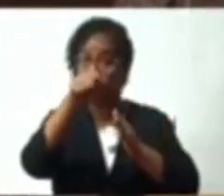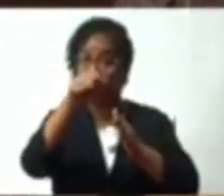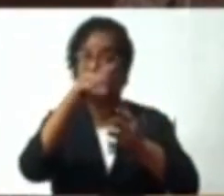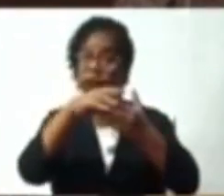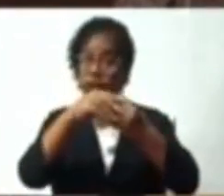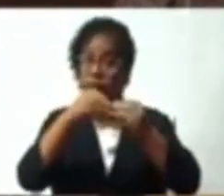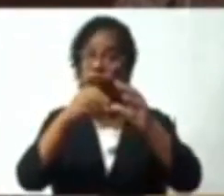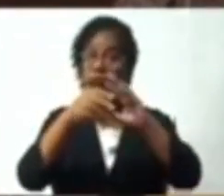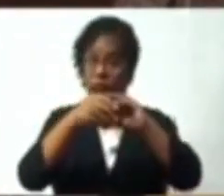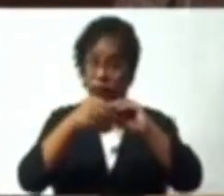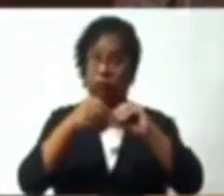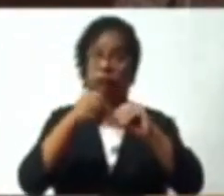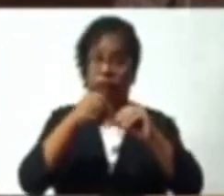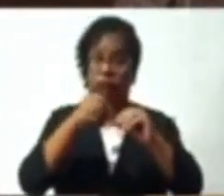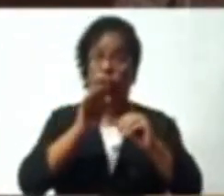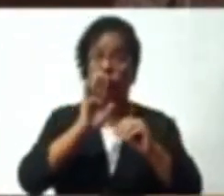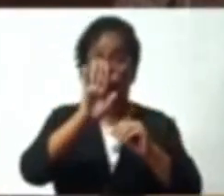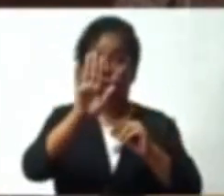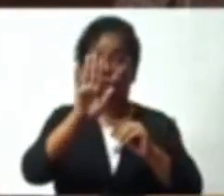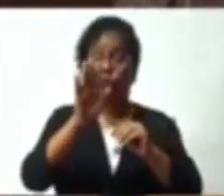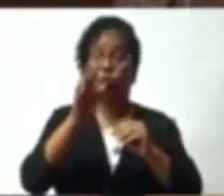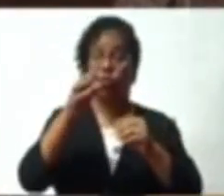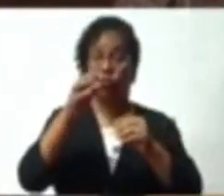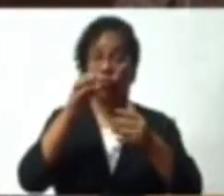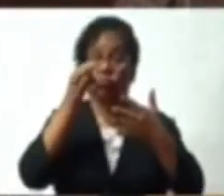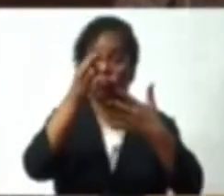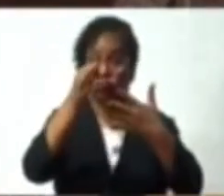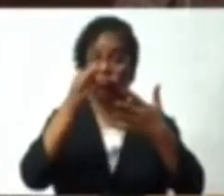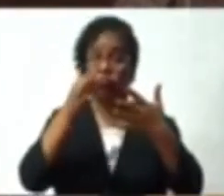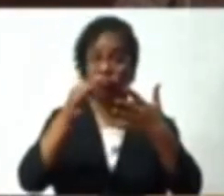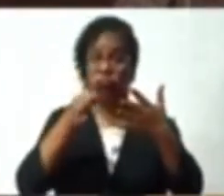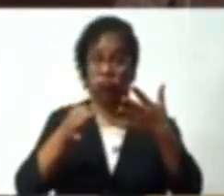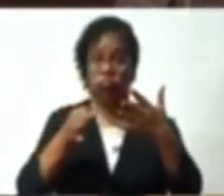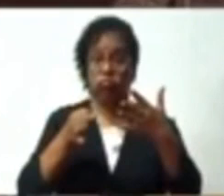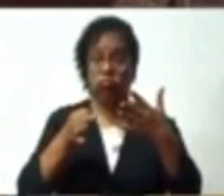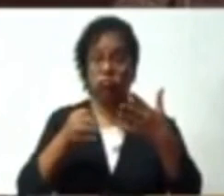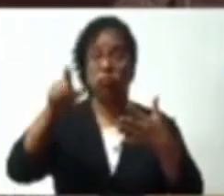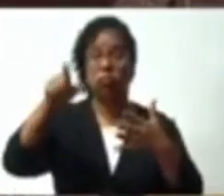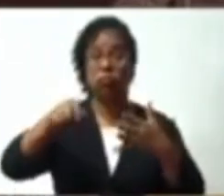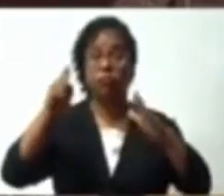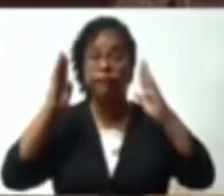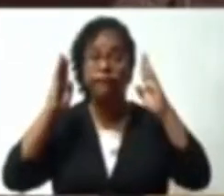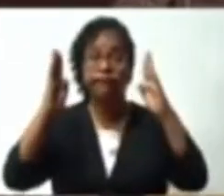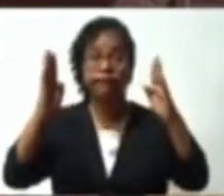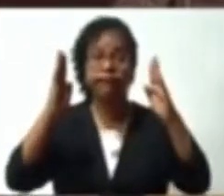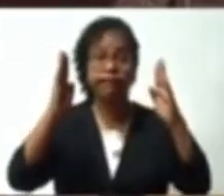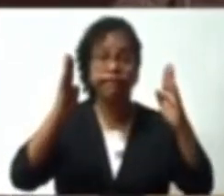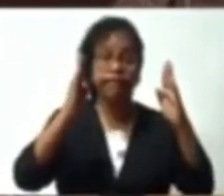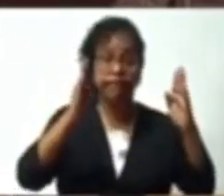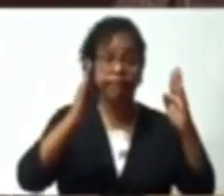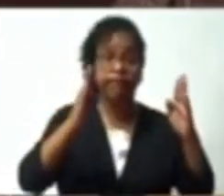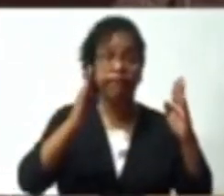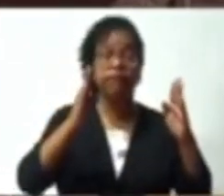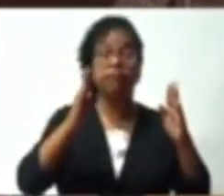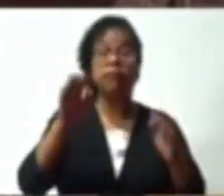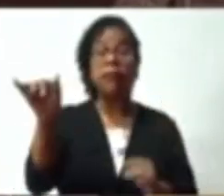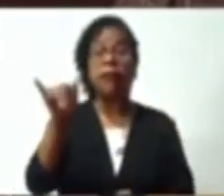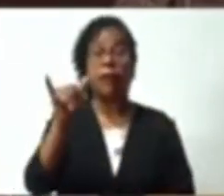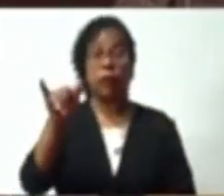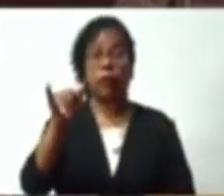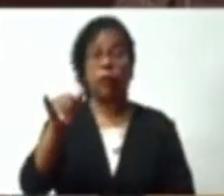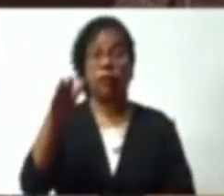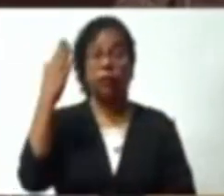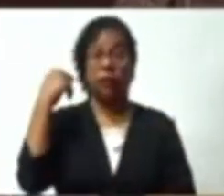a los planteamientos que está haciendo nuestro colega, que al igual que, como dije ahorita, de Máximo